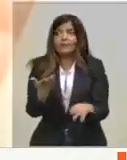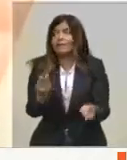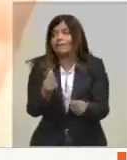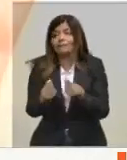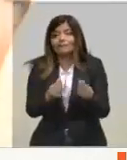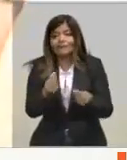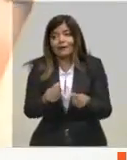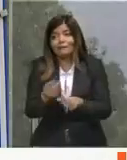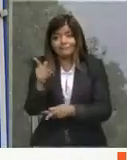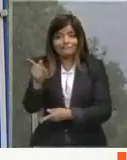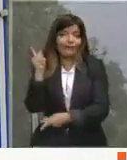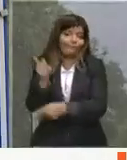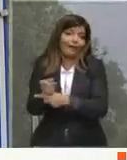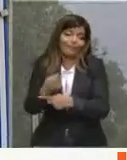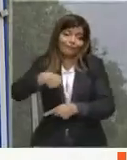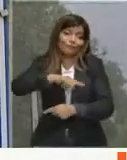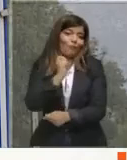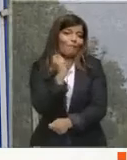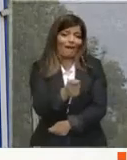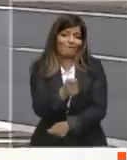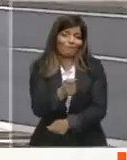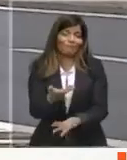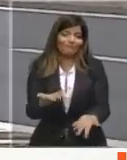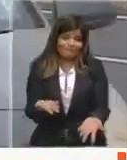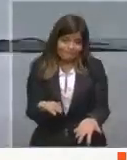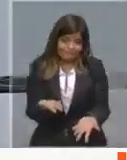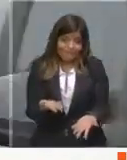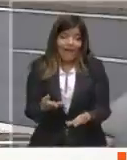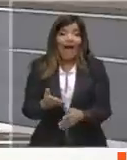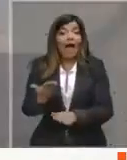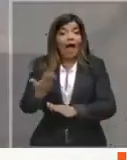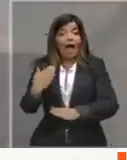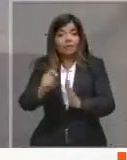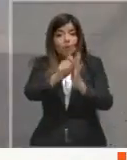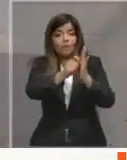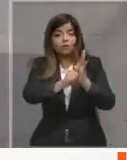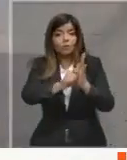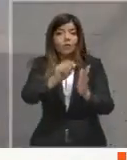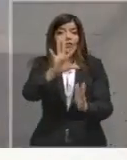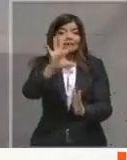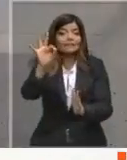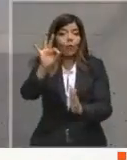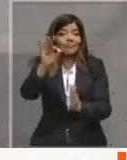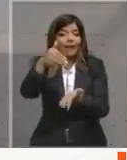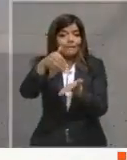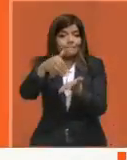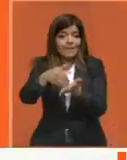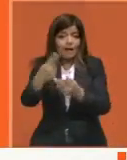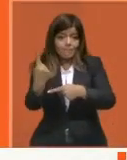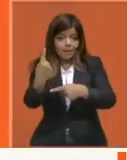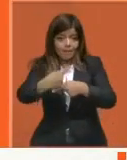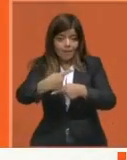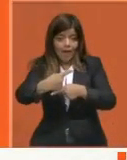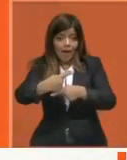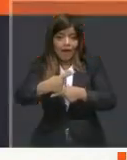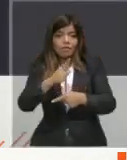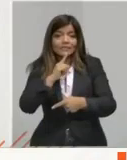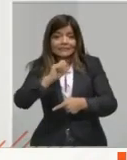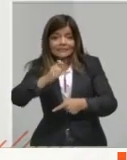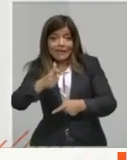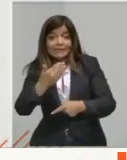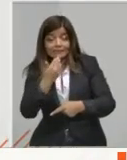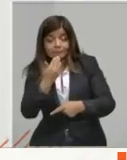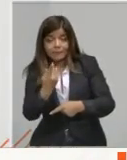y hay que pagar nomás. Porque si usted antes tenía un presupuesto de 50 mil pesos para los peajes y tag, hoy su valor